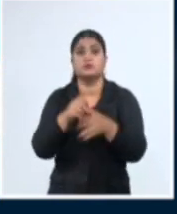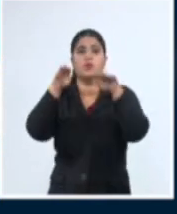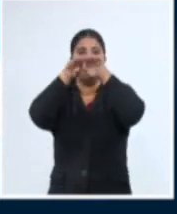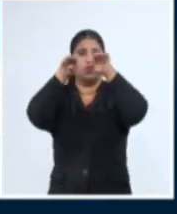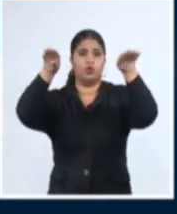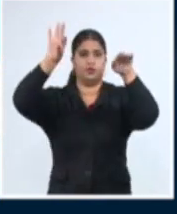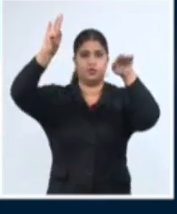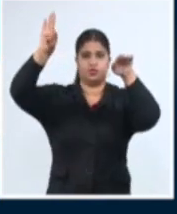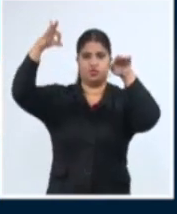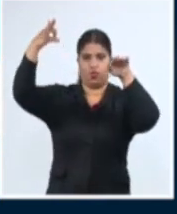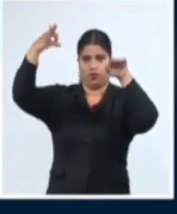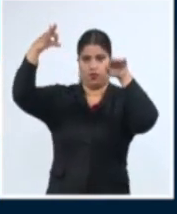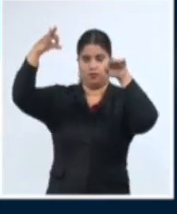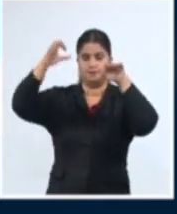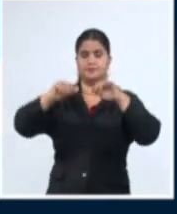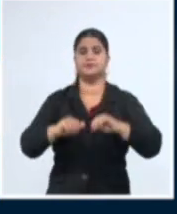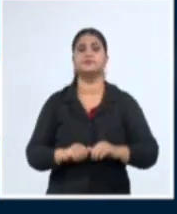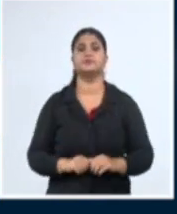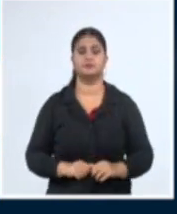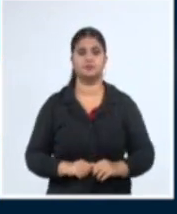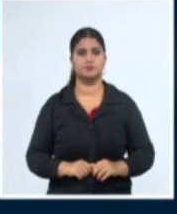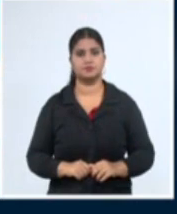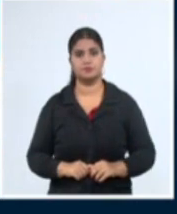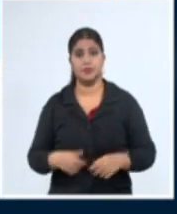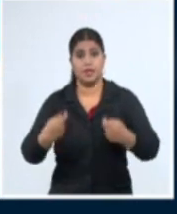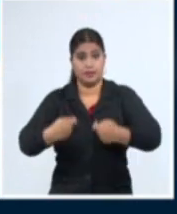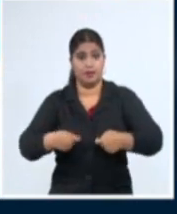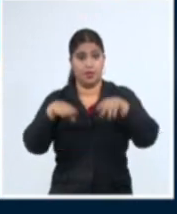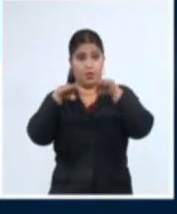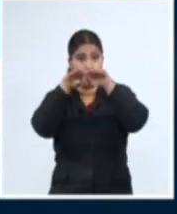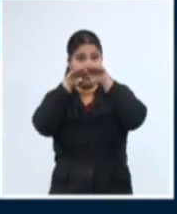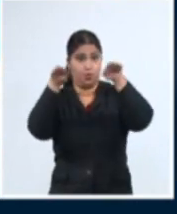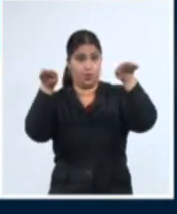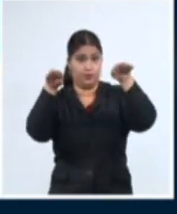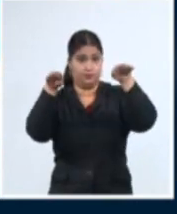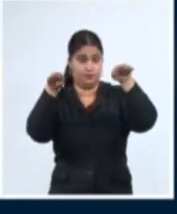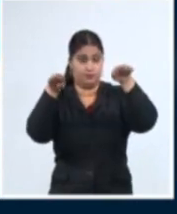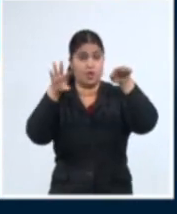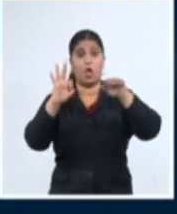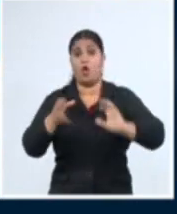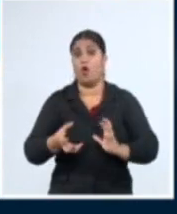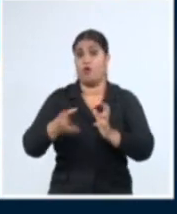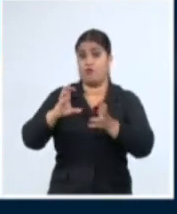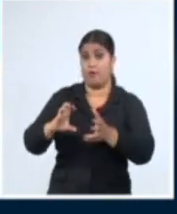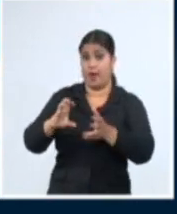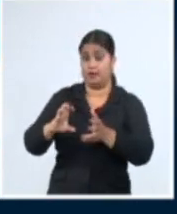forma horizontal o en su defecto de una manera tal que permita nivelar el sistema solar fotovoltaico.